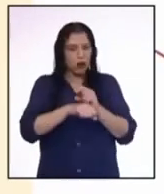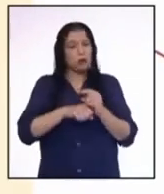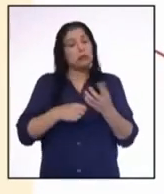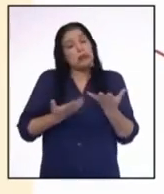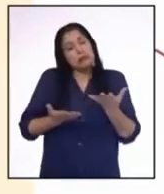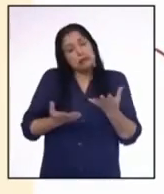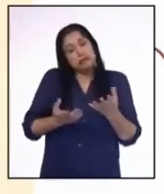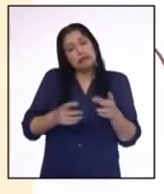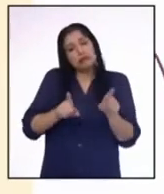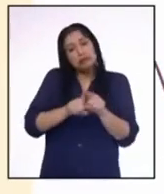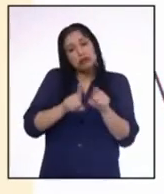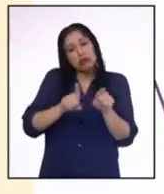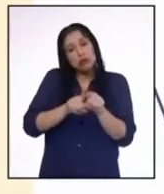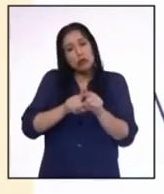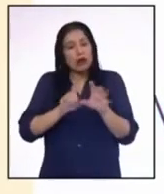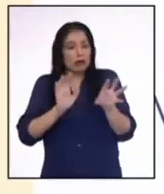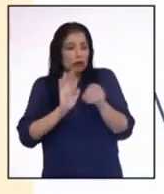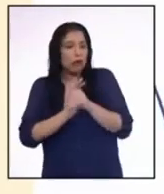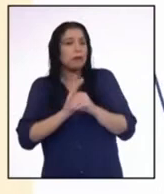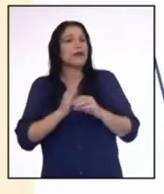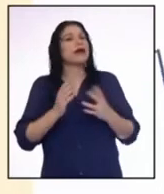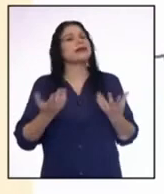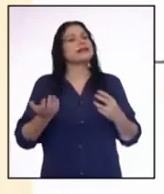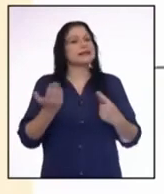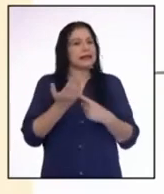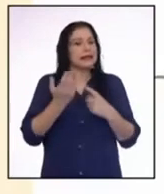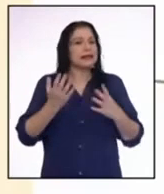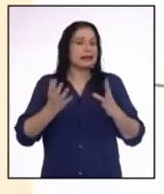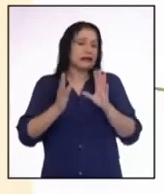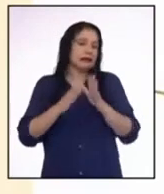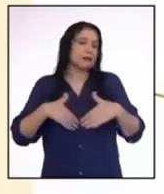técnica que puede salvar muchas vidas.